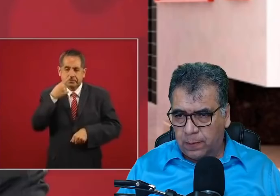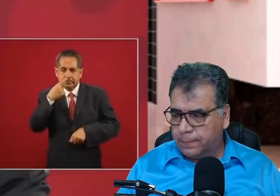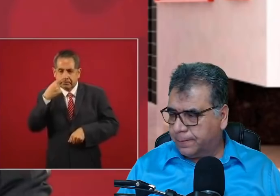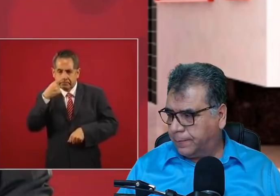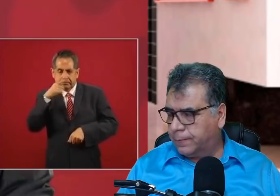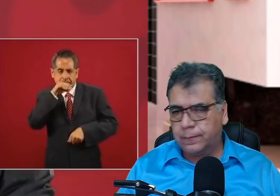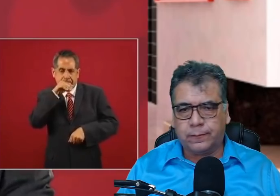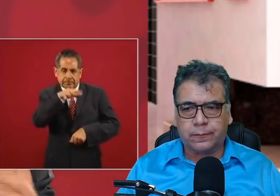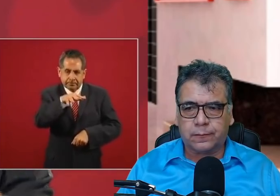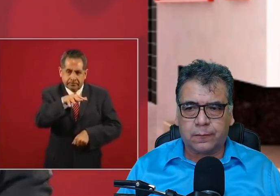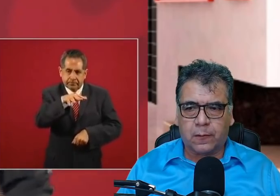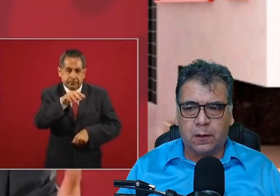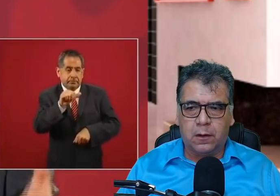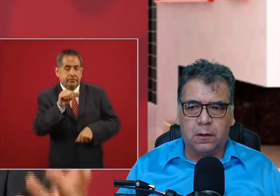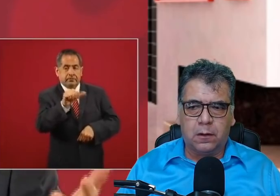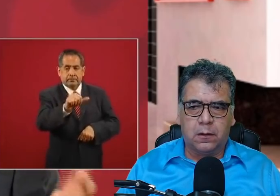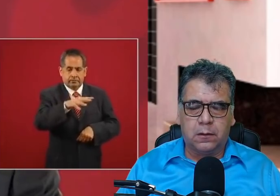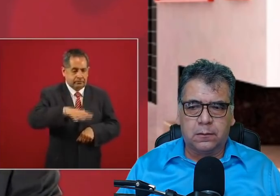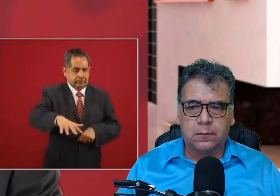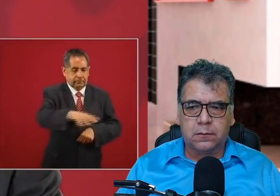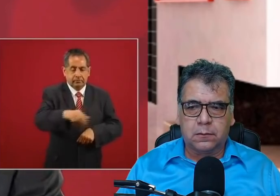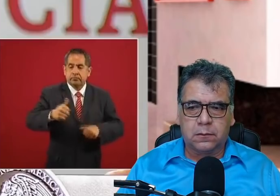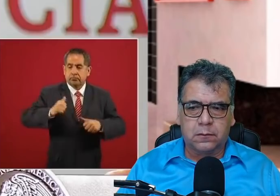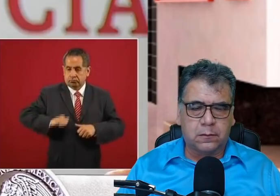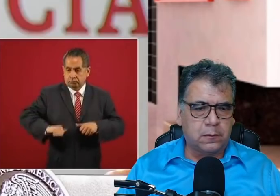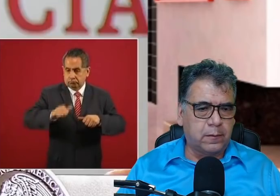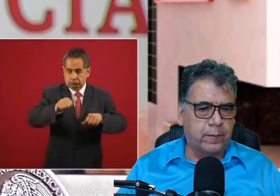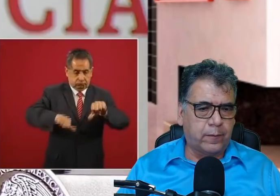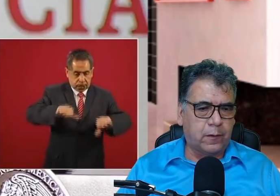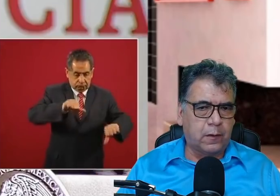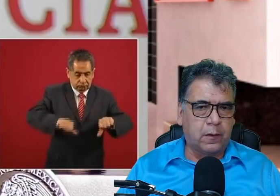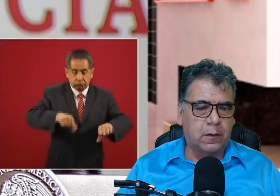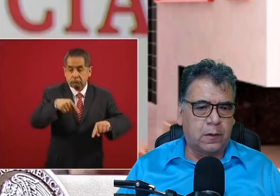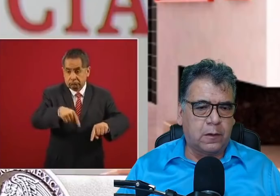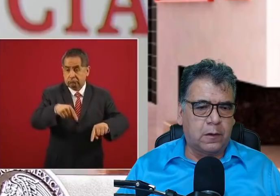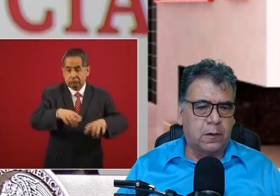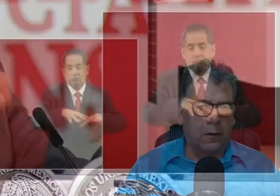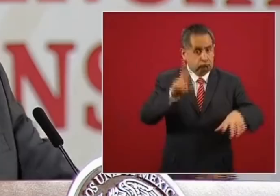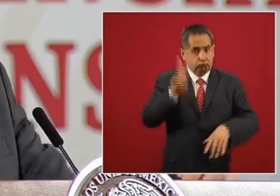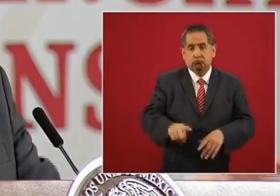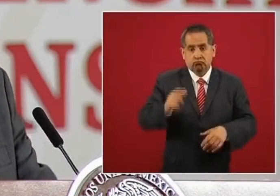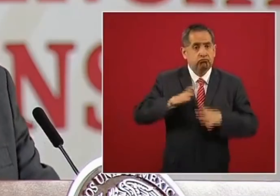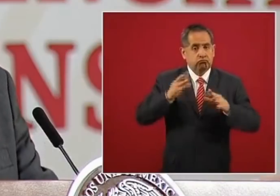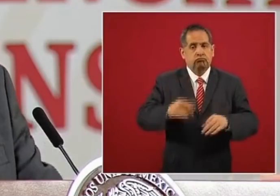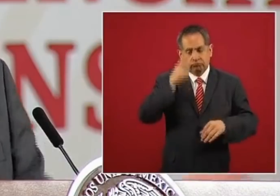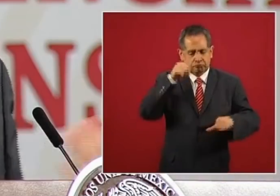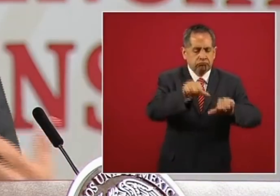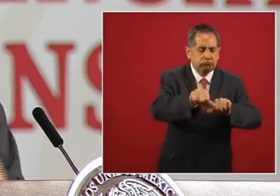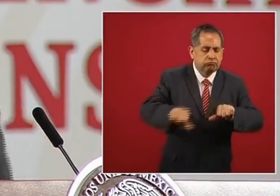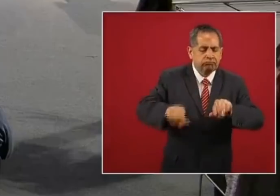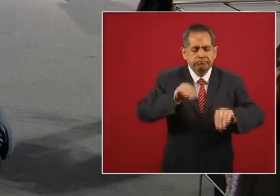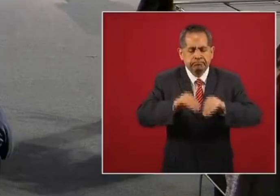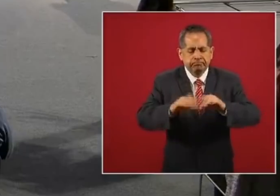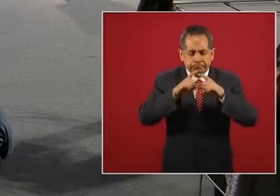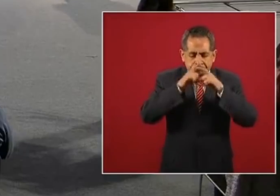de alguien hacia el campo quirúrgico. Ese es su uso original. Cuando un cirujano o cirujana está operando,